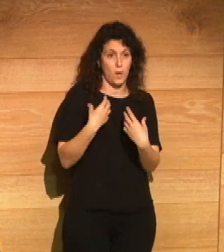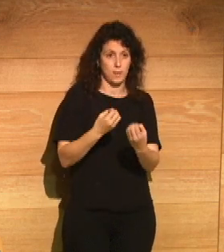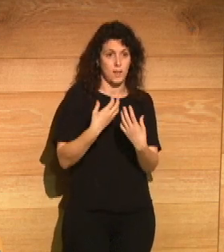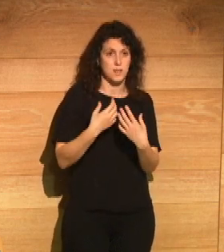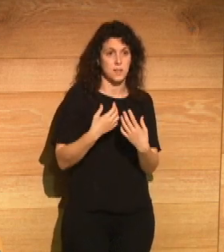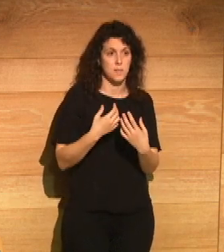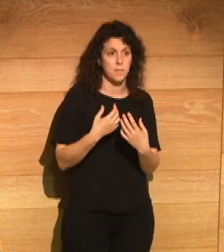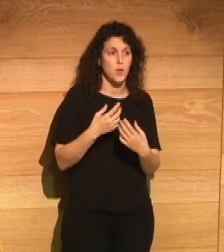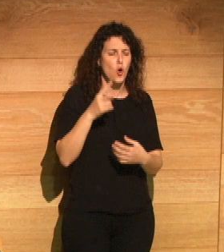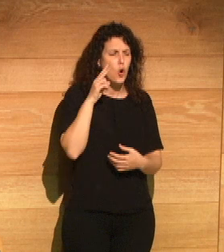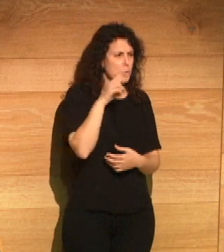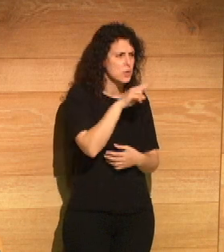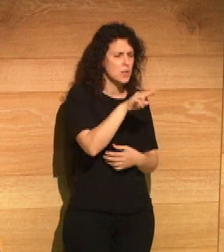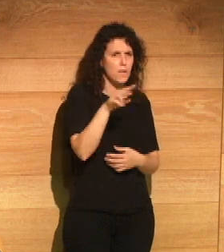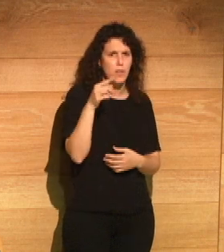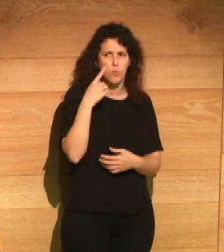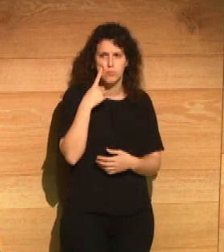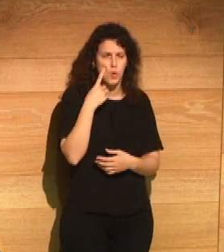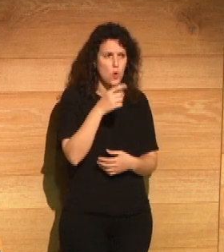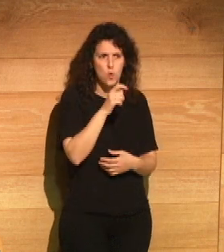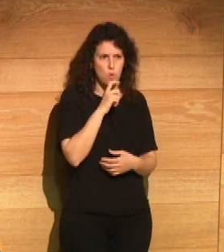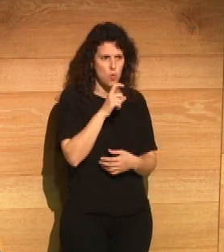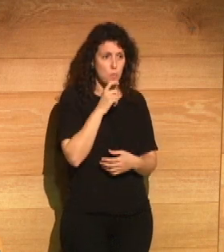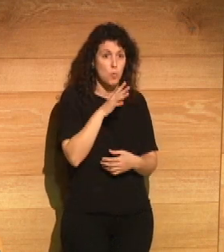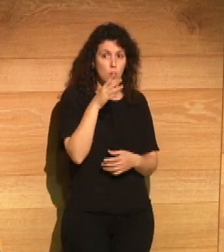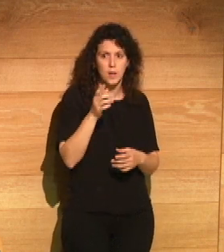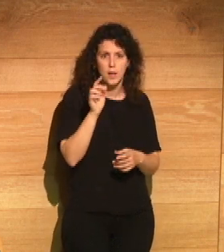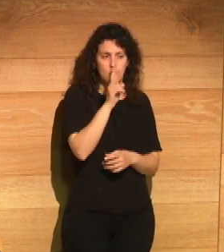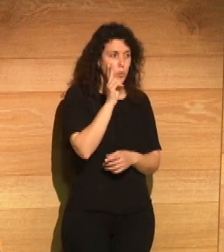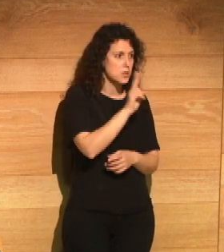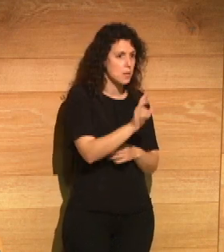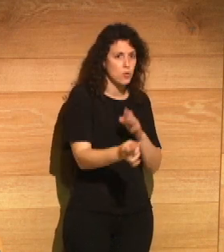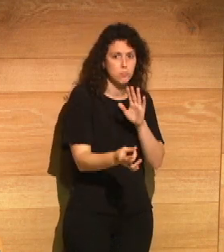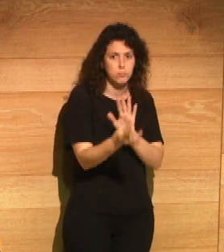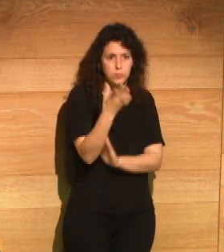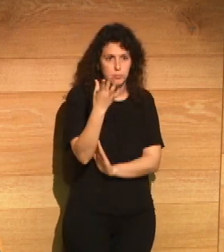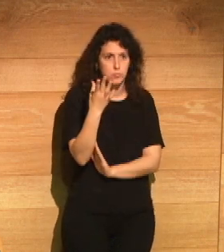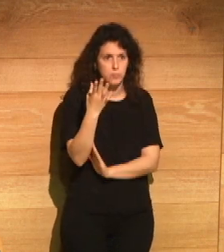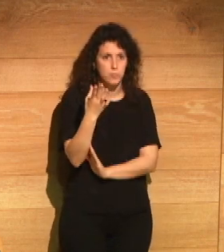cuál fue esa observación, por qué surgió esa observación,